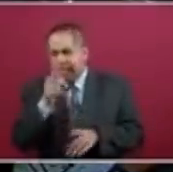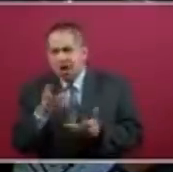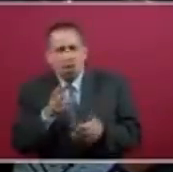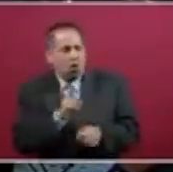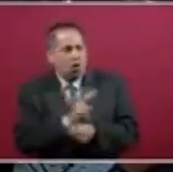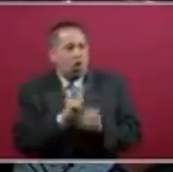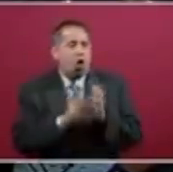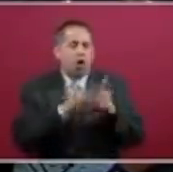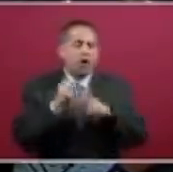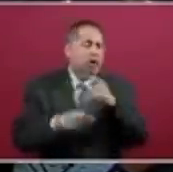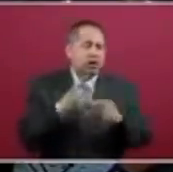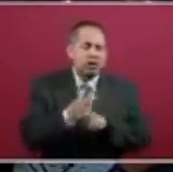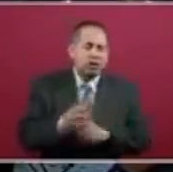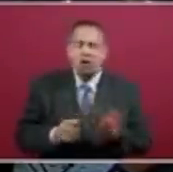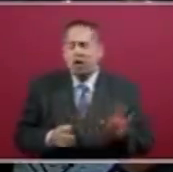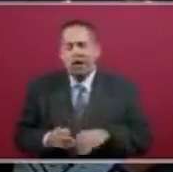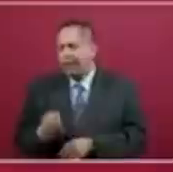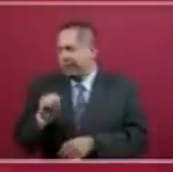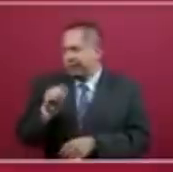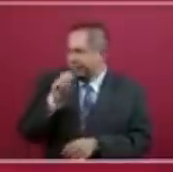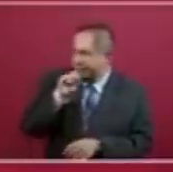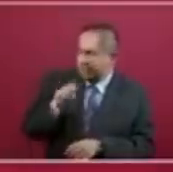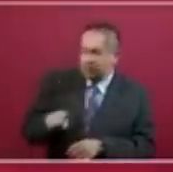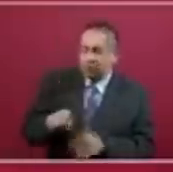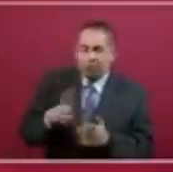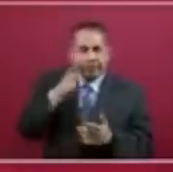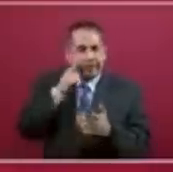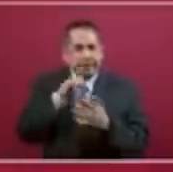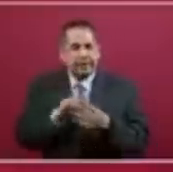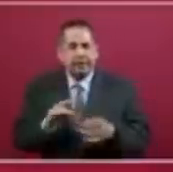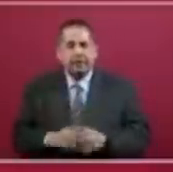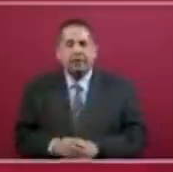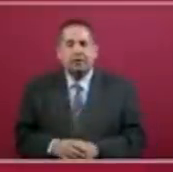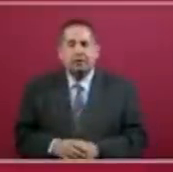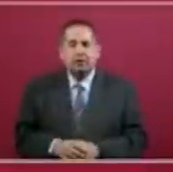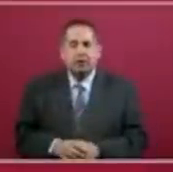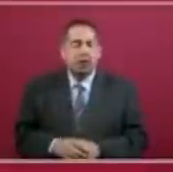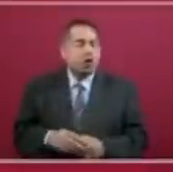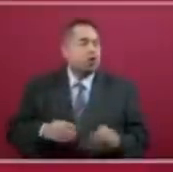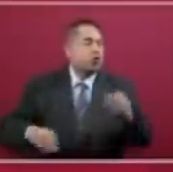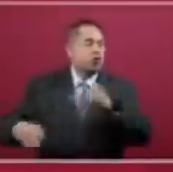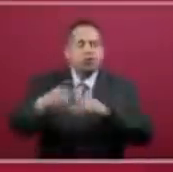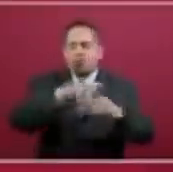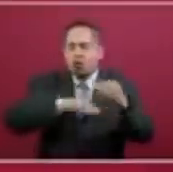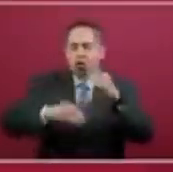repita esta situación? Pues esto mismo. Miren, todo se sabe.